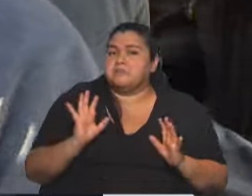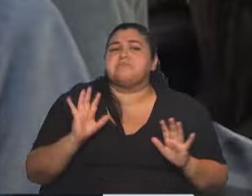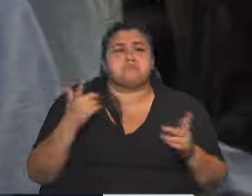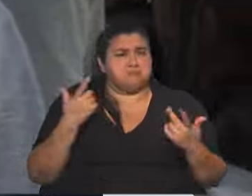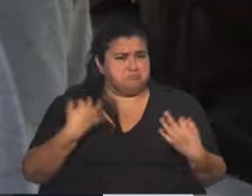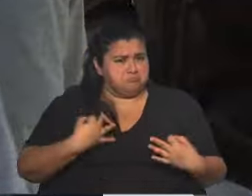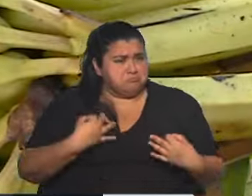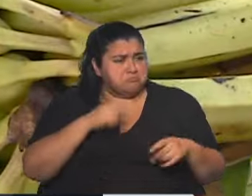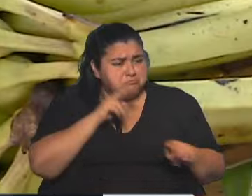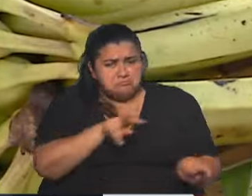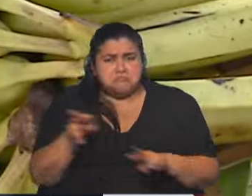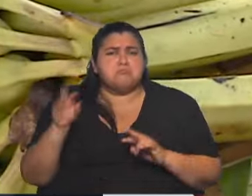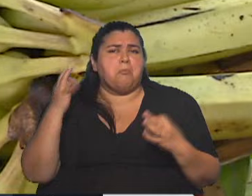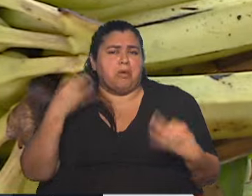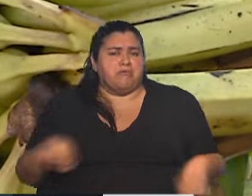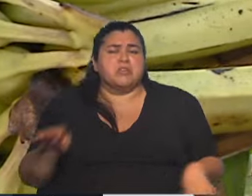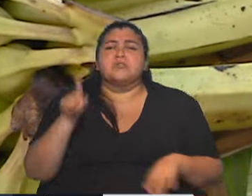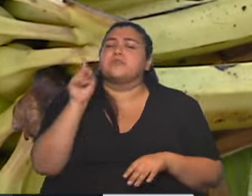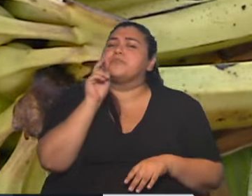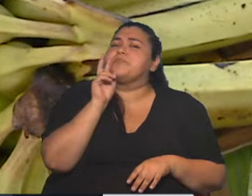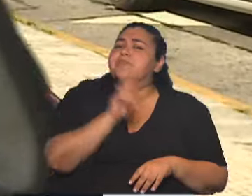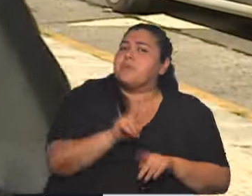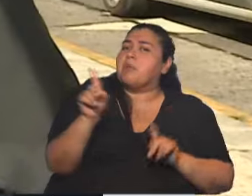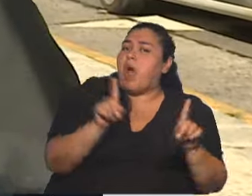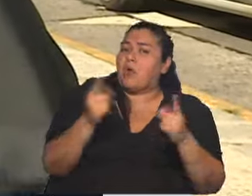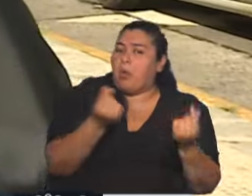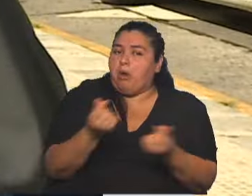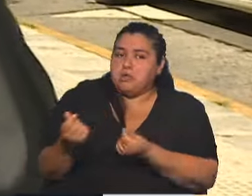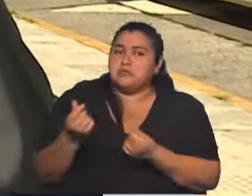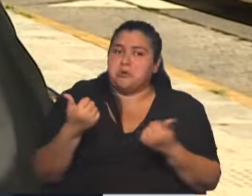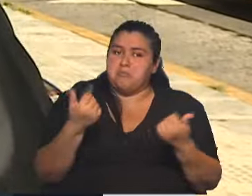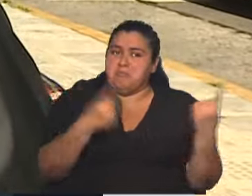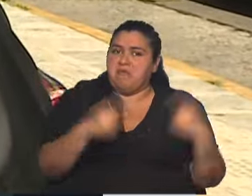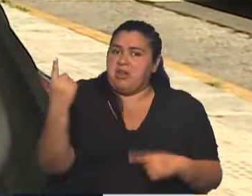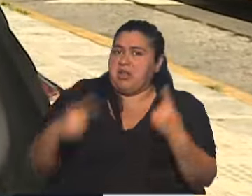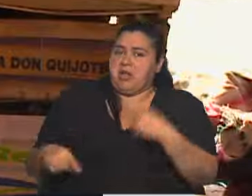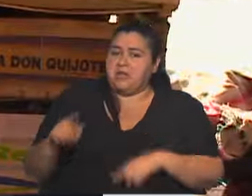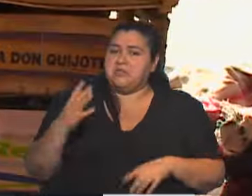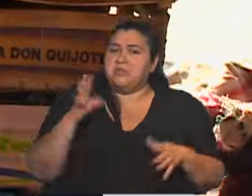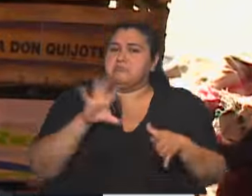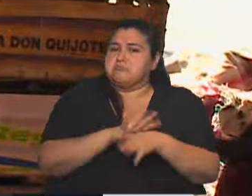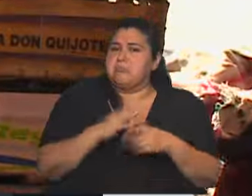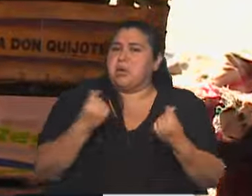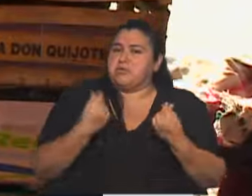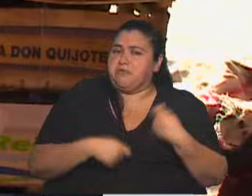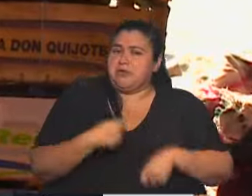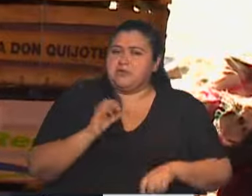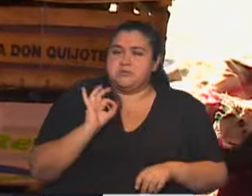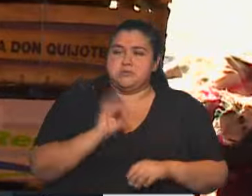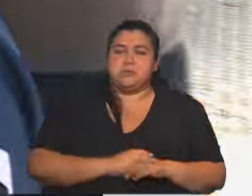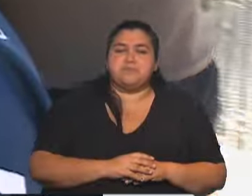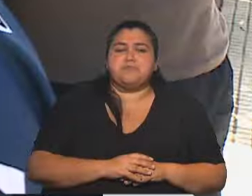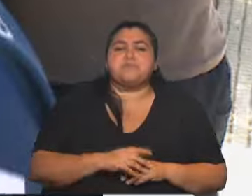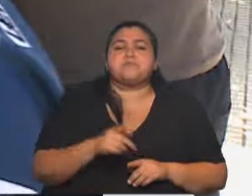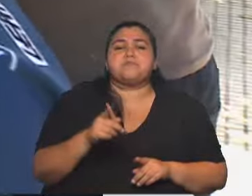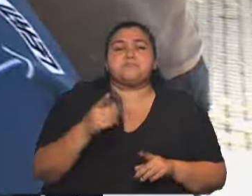Bien, muy bien. Sí, perfecto. Veo que hay algunos valores importantes, muy, muy acorde al bolsillo. Me parece